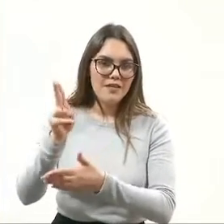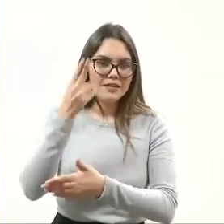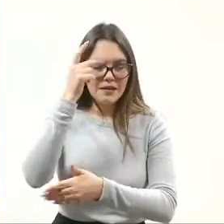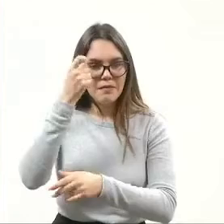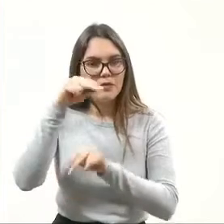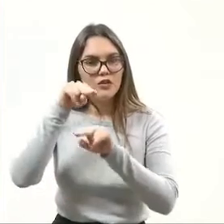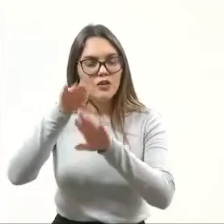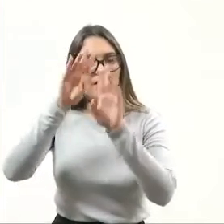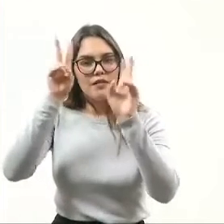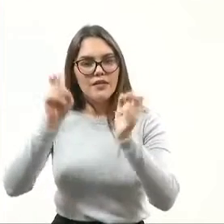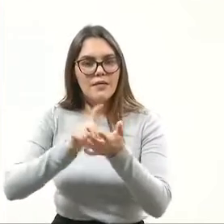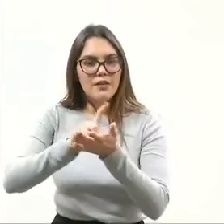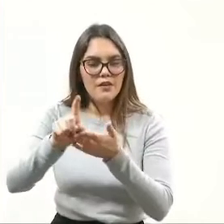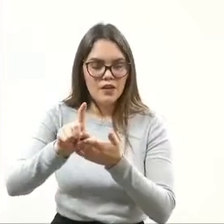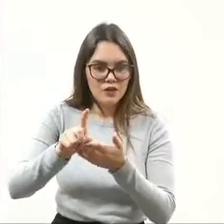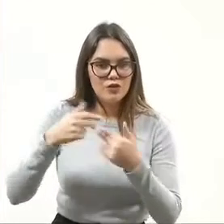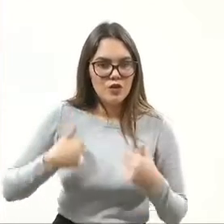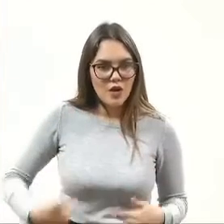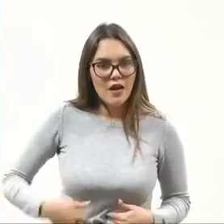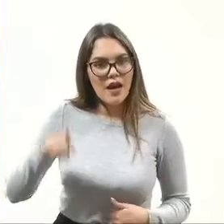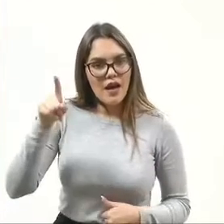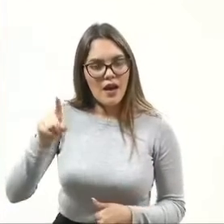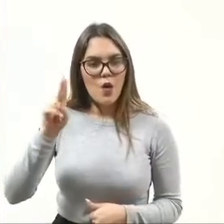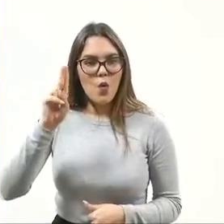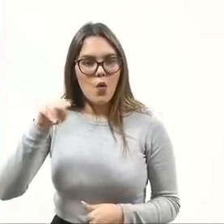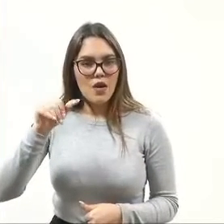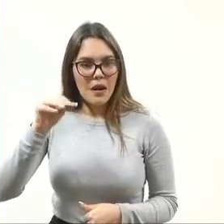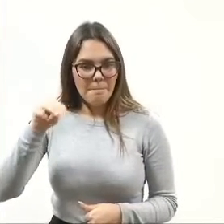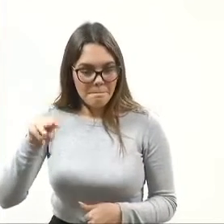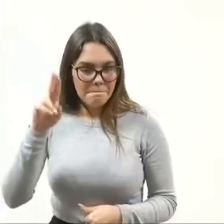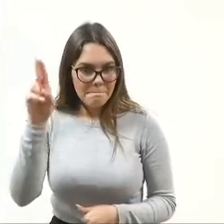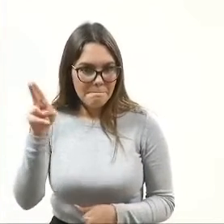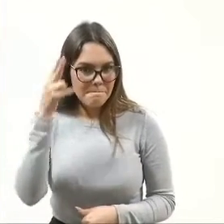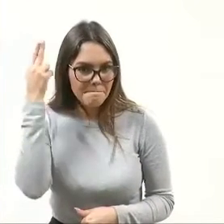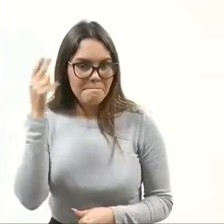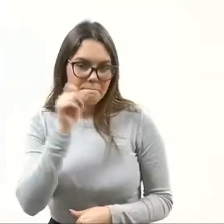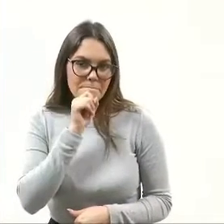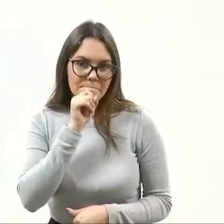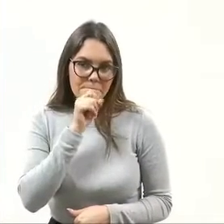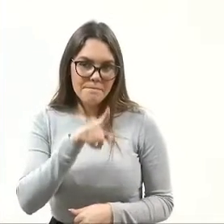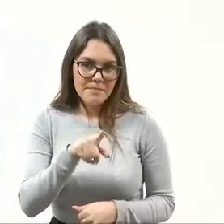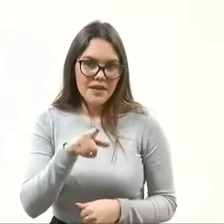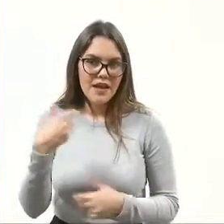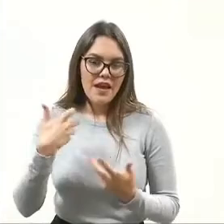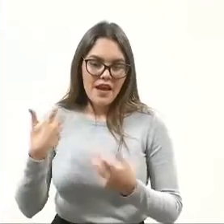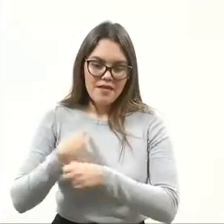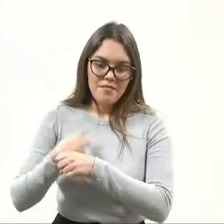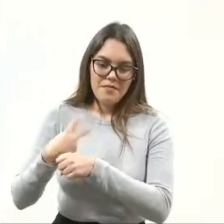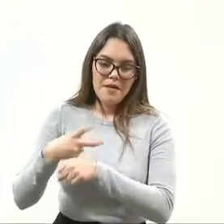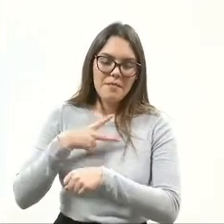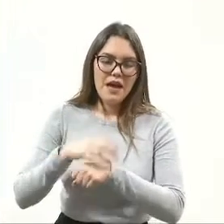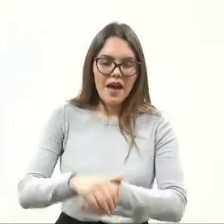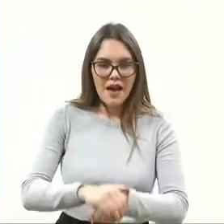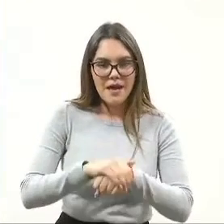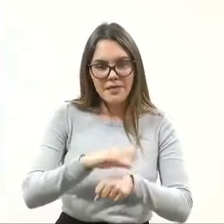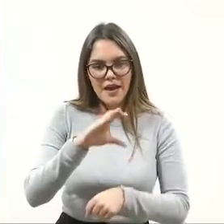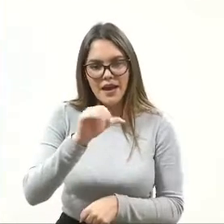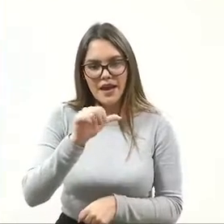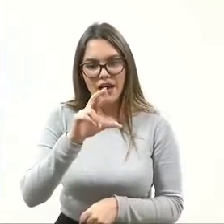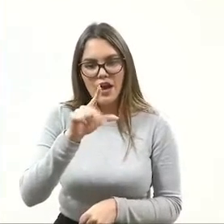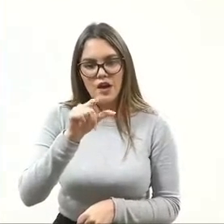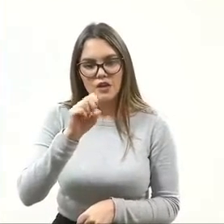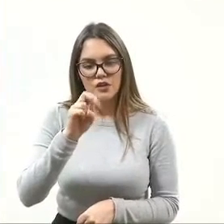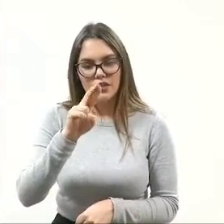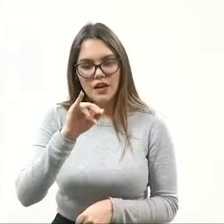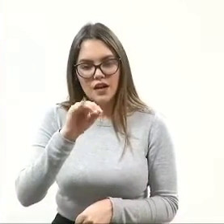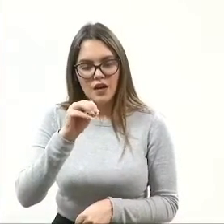nacional autonoma de mexico por parte de nuestro querido amigo carlos ríos y desde luego de mariah sirve muchas